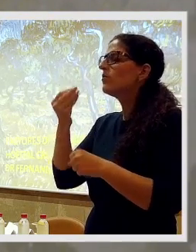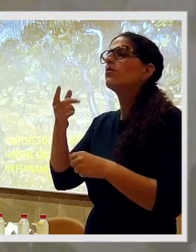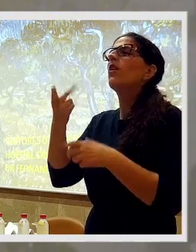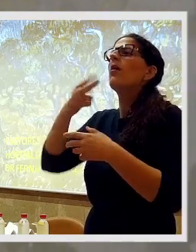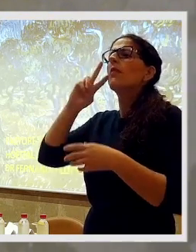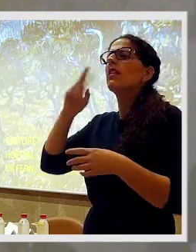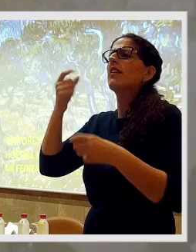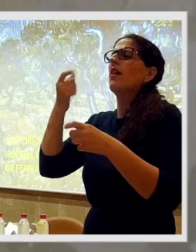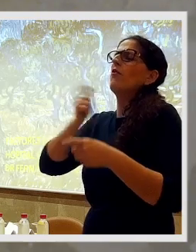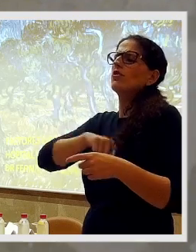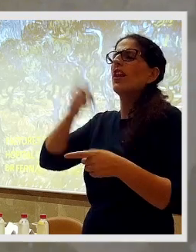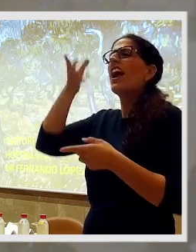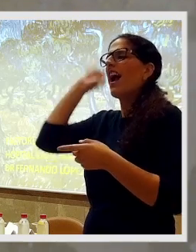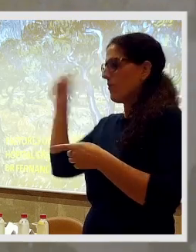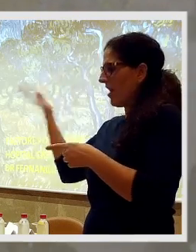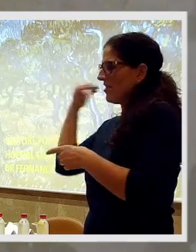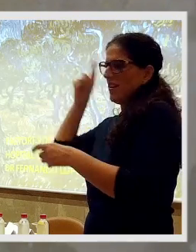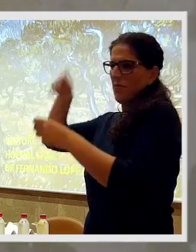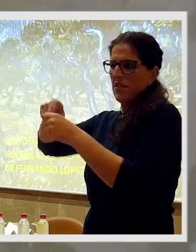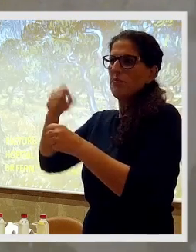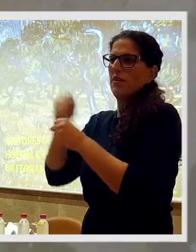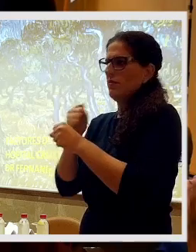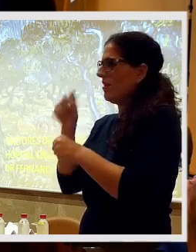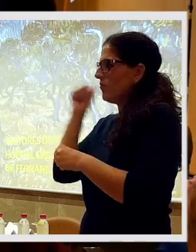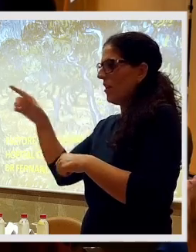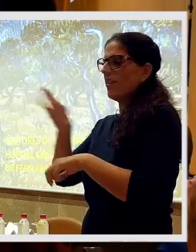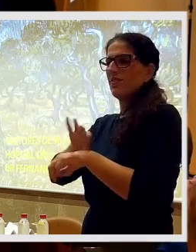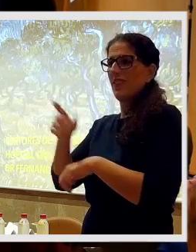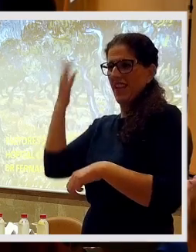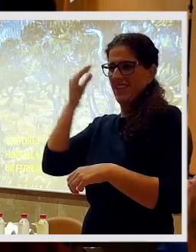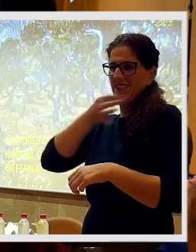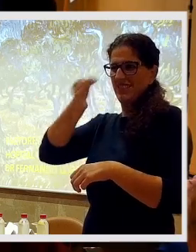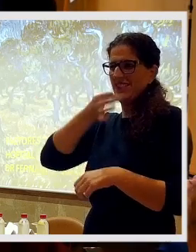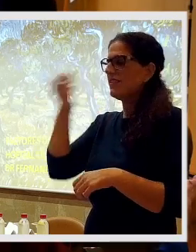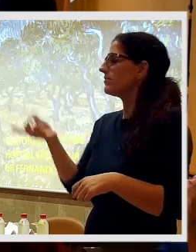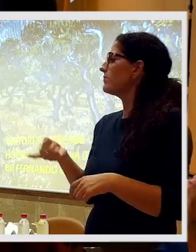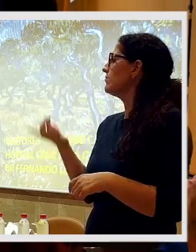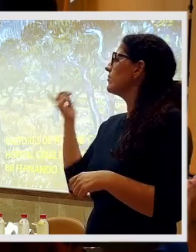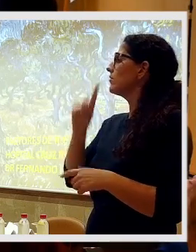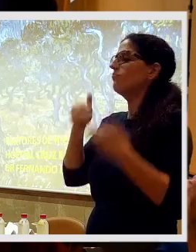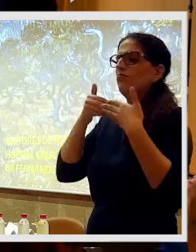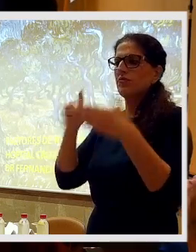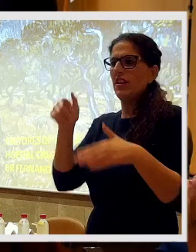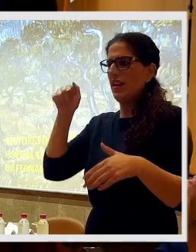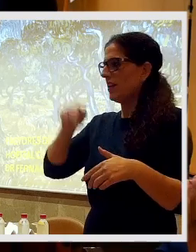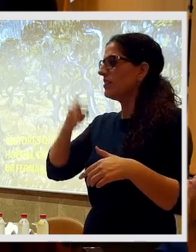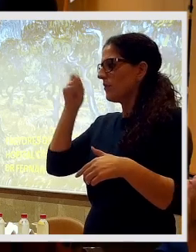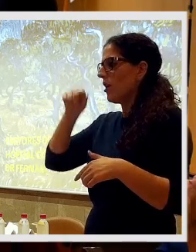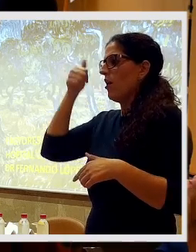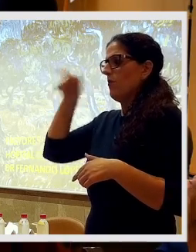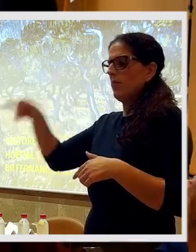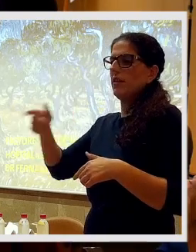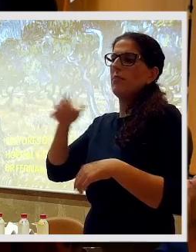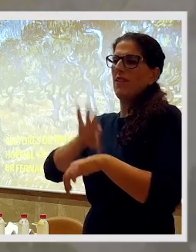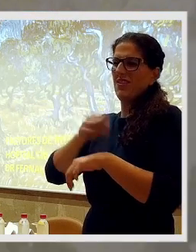y profesional en el Hospital de Cabra, la doctora de la Fuente, y siendo telonero pues, de uno de los grandes maestros de la medicina de